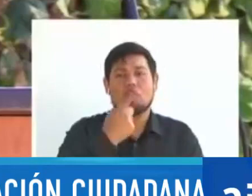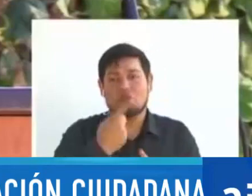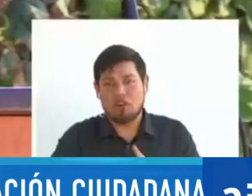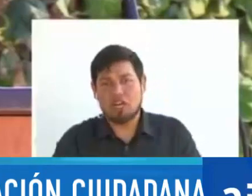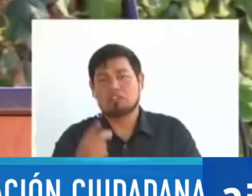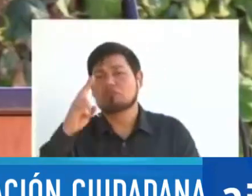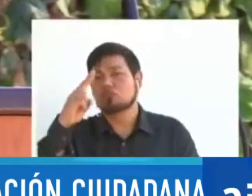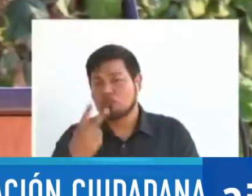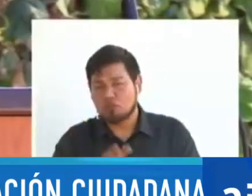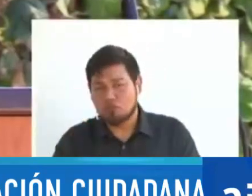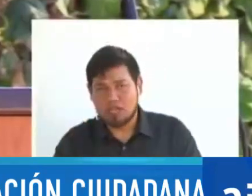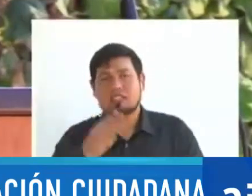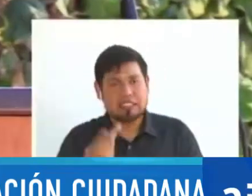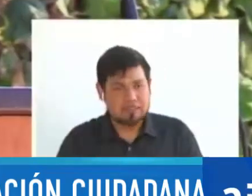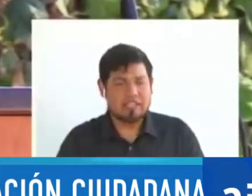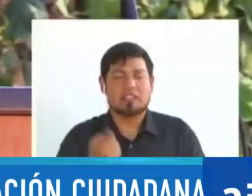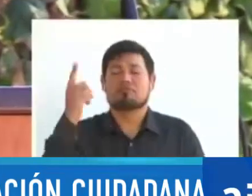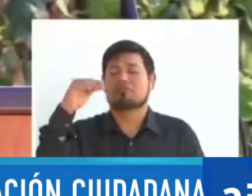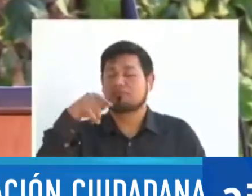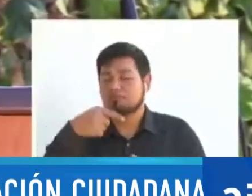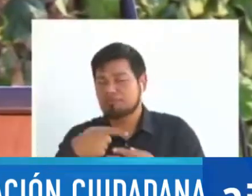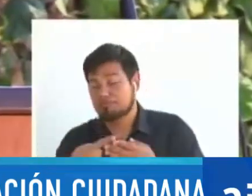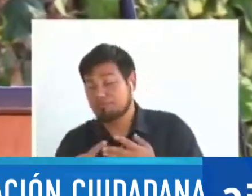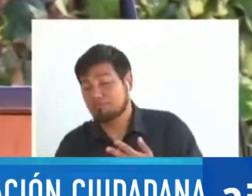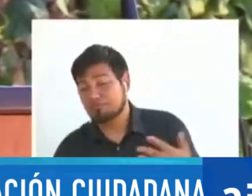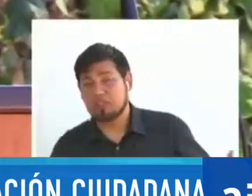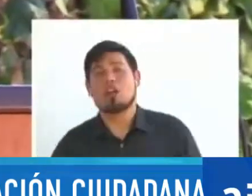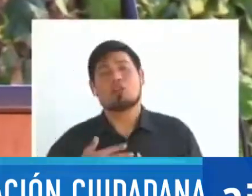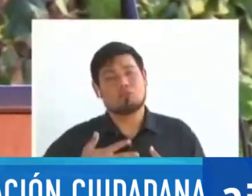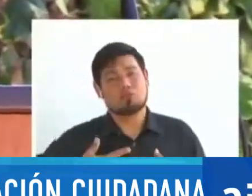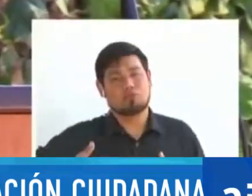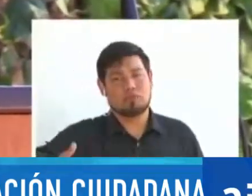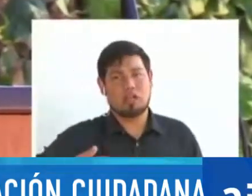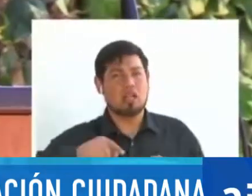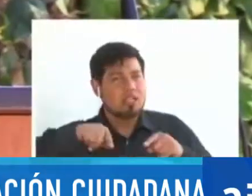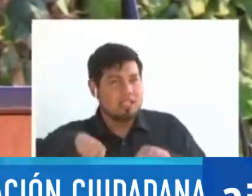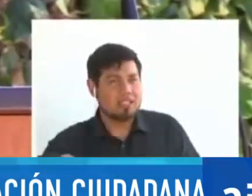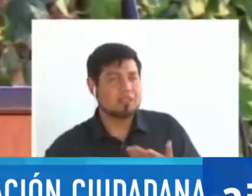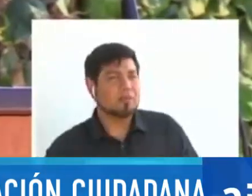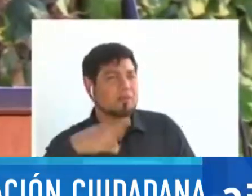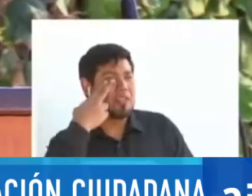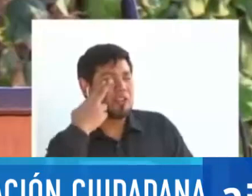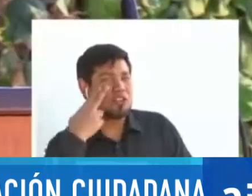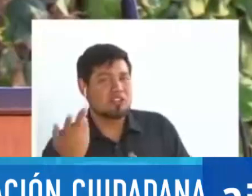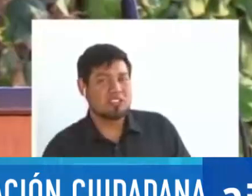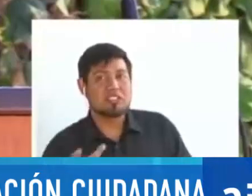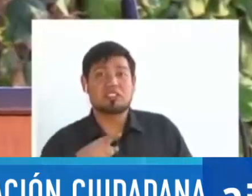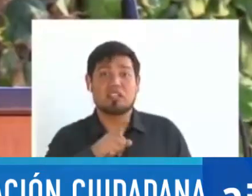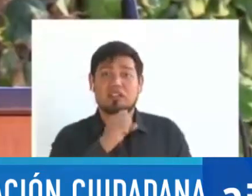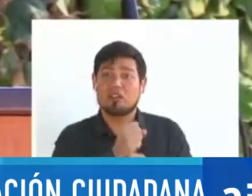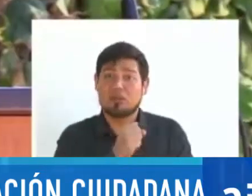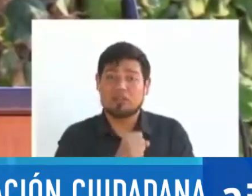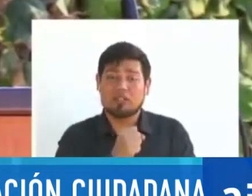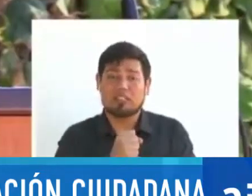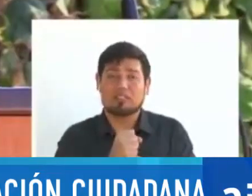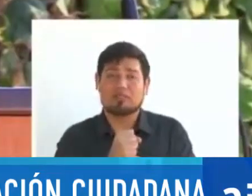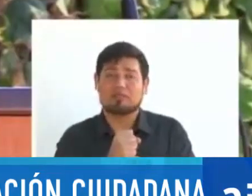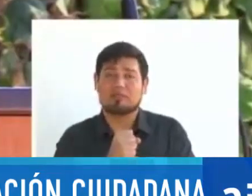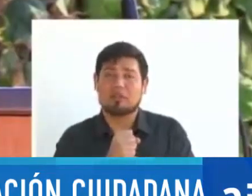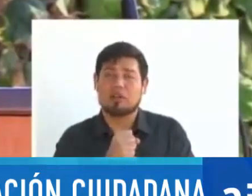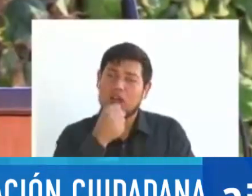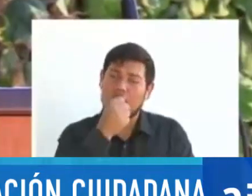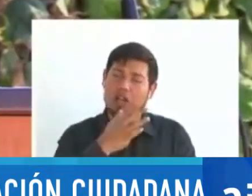la esencia de lo que está compuesto nuestro territorio, que es la diversidad, que son los esfuerzos comunitarios, que